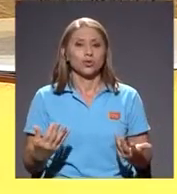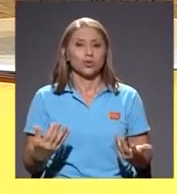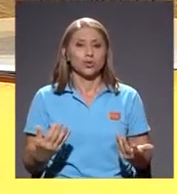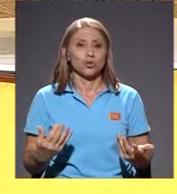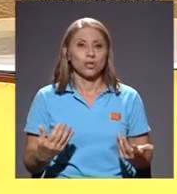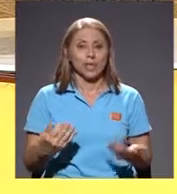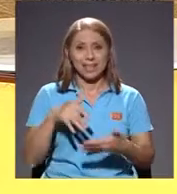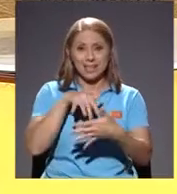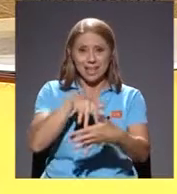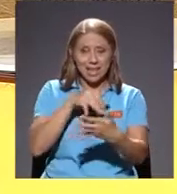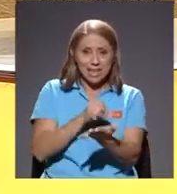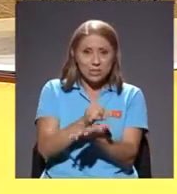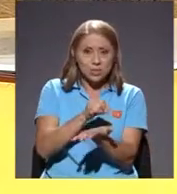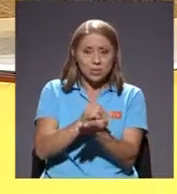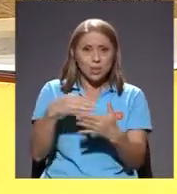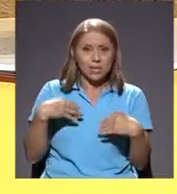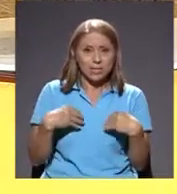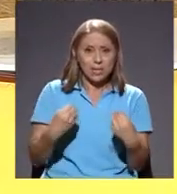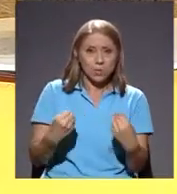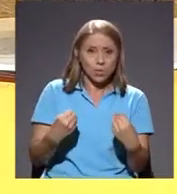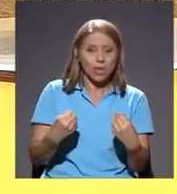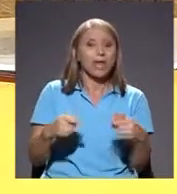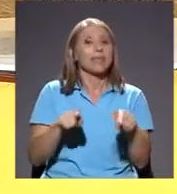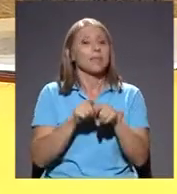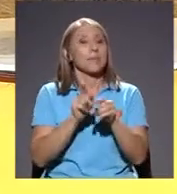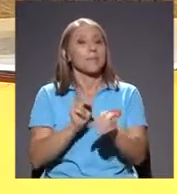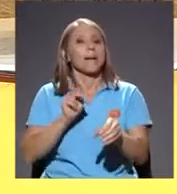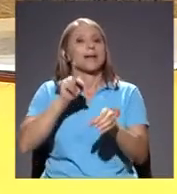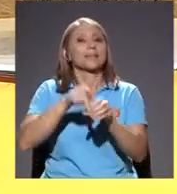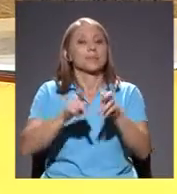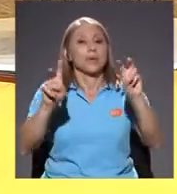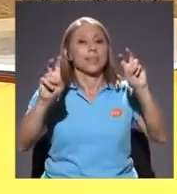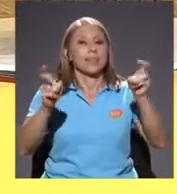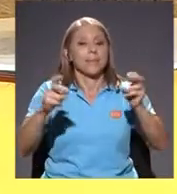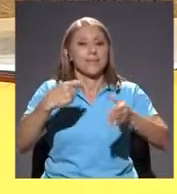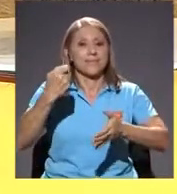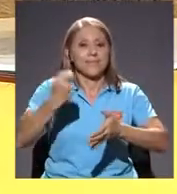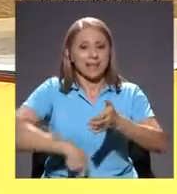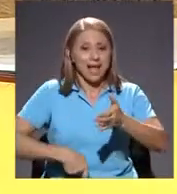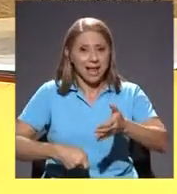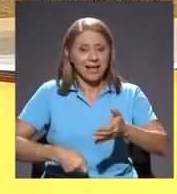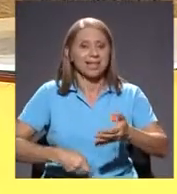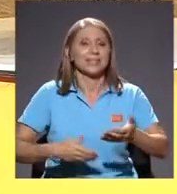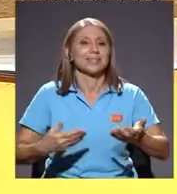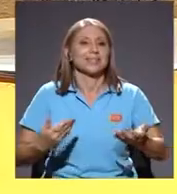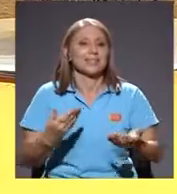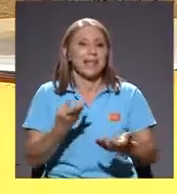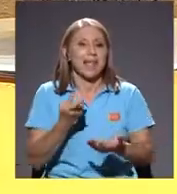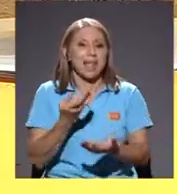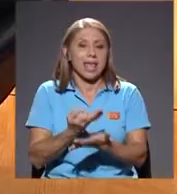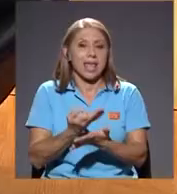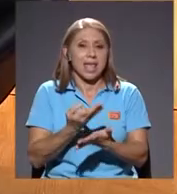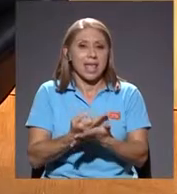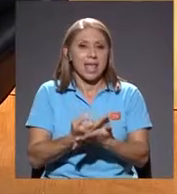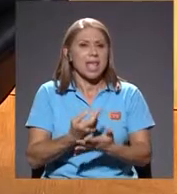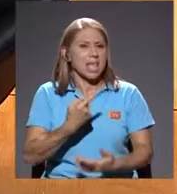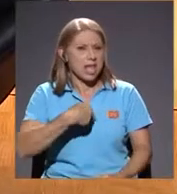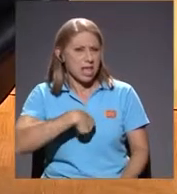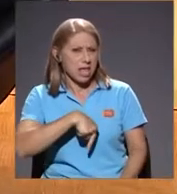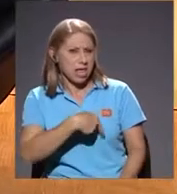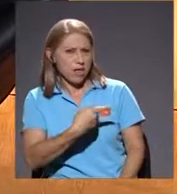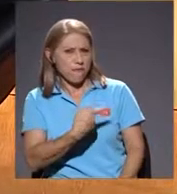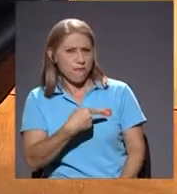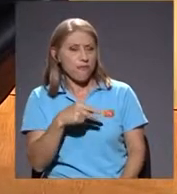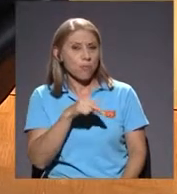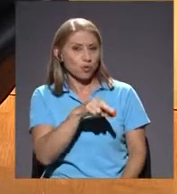del estudio de la salud participo en ámbitos fiscales y fuimos compañeros por ella en algún lugar